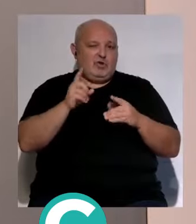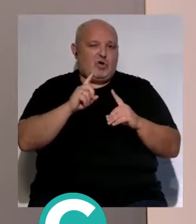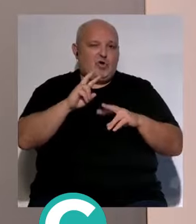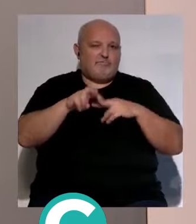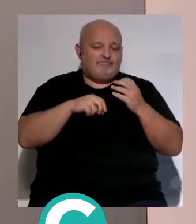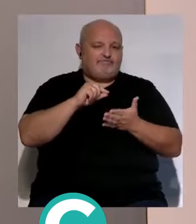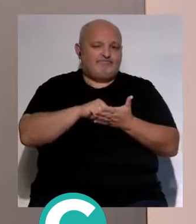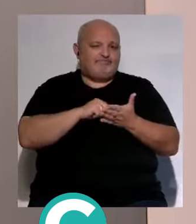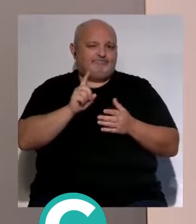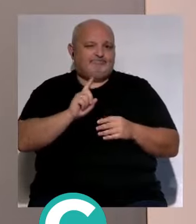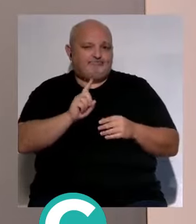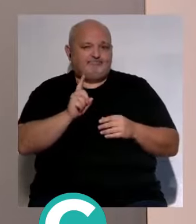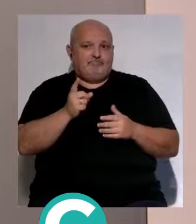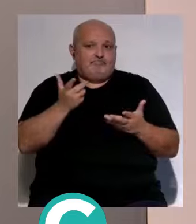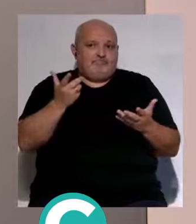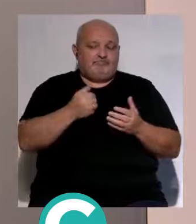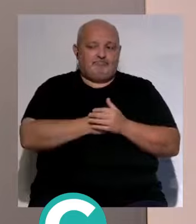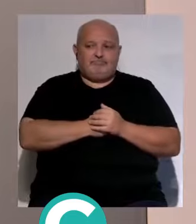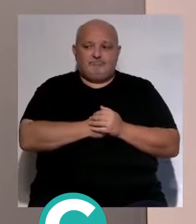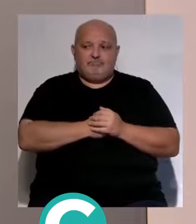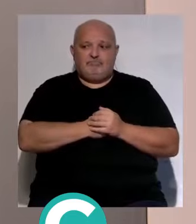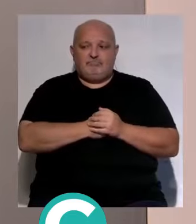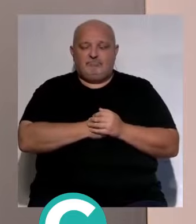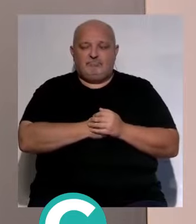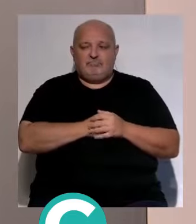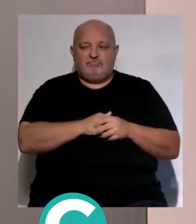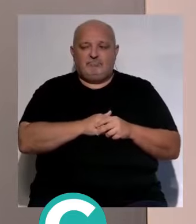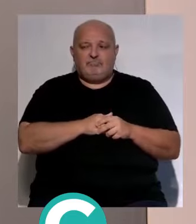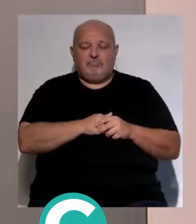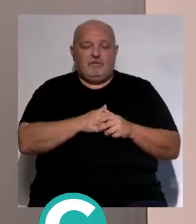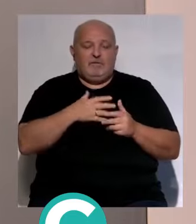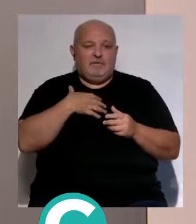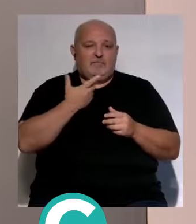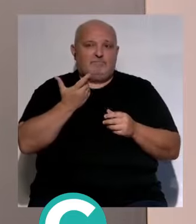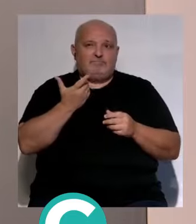renuevan, y bueno, la verdad que no